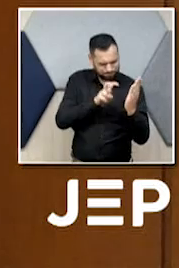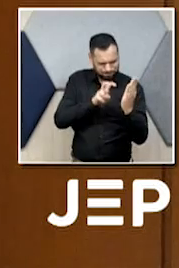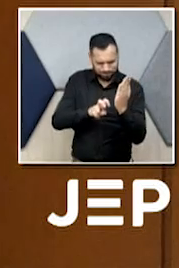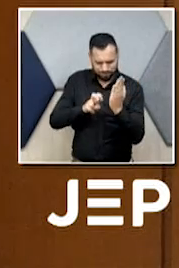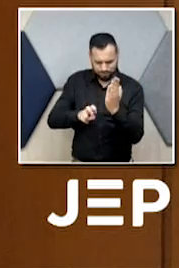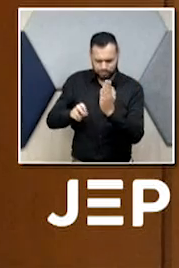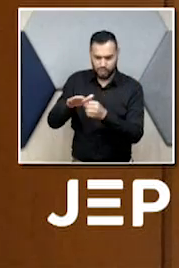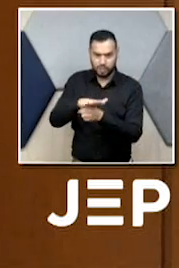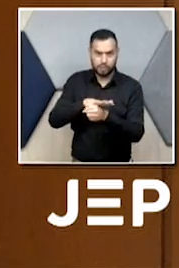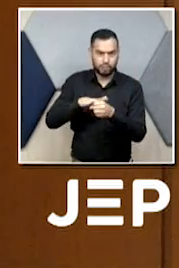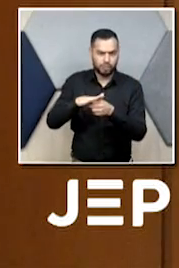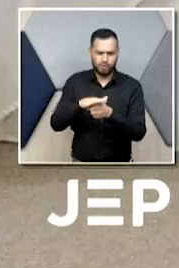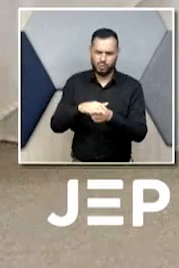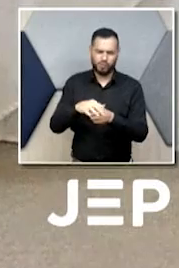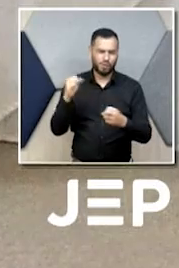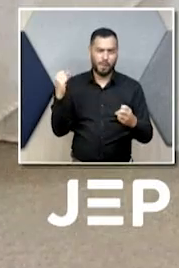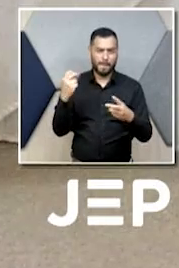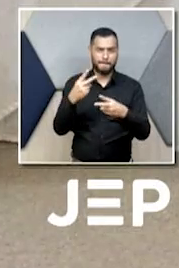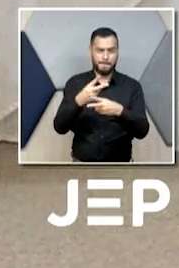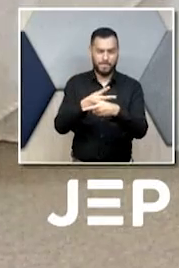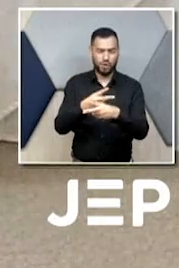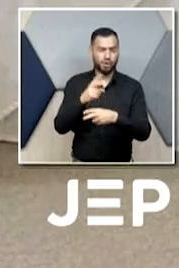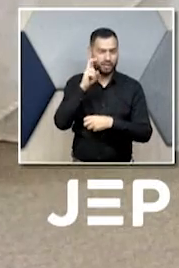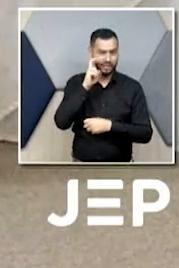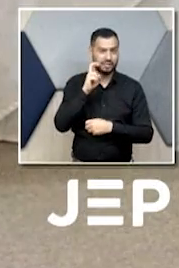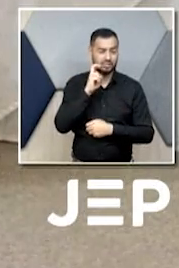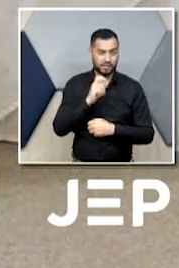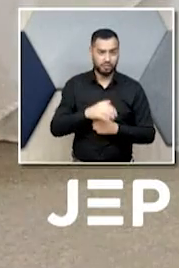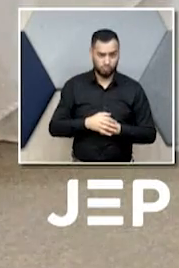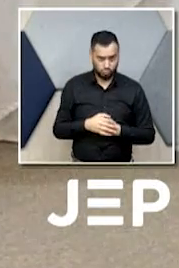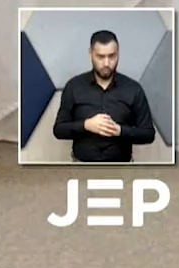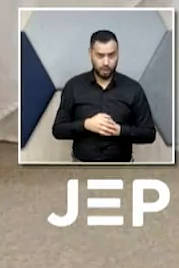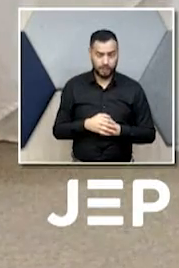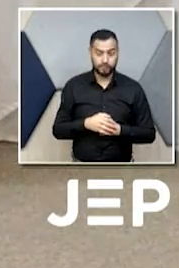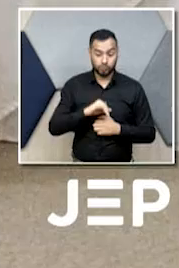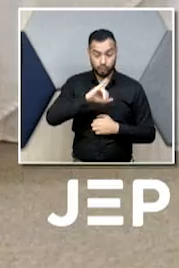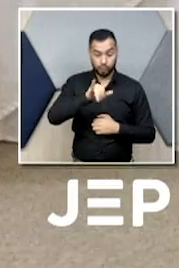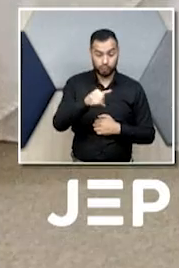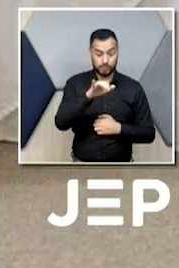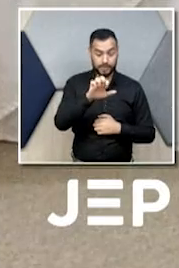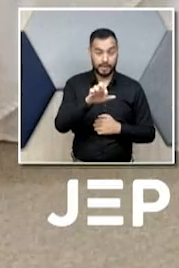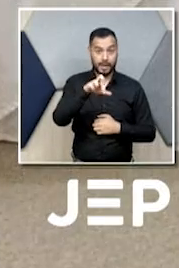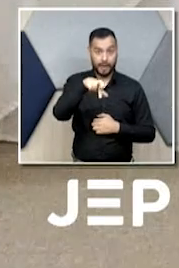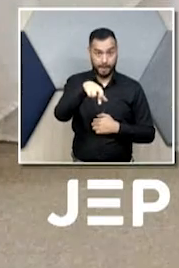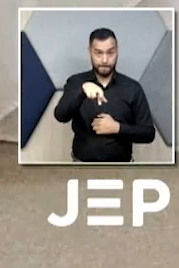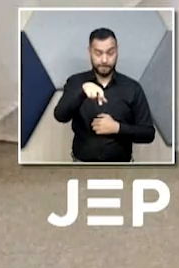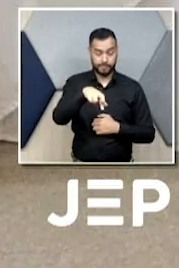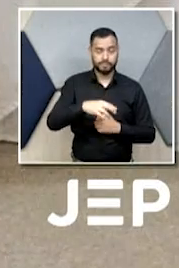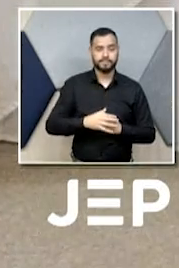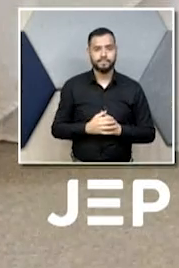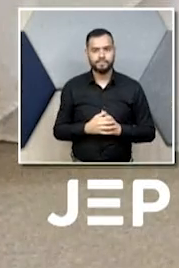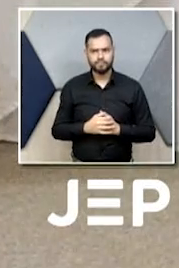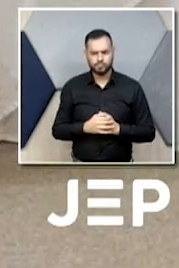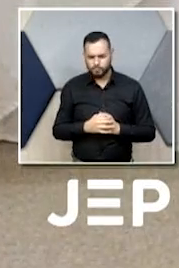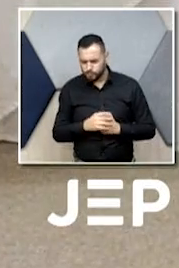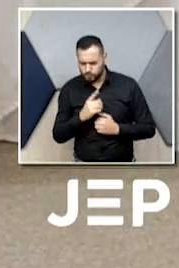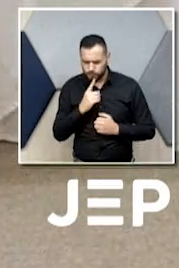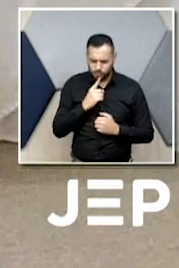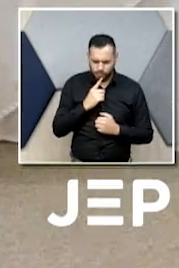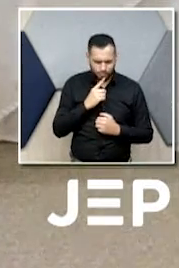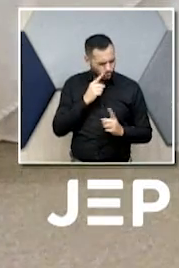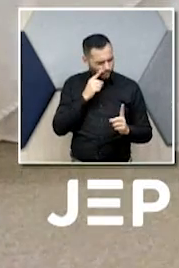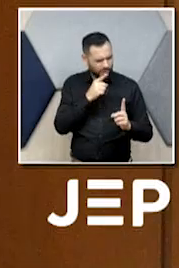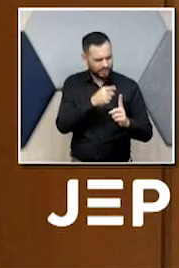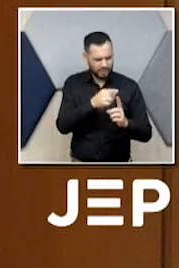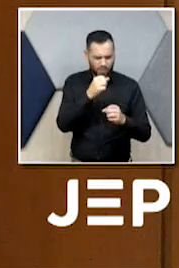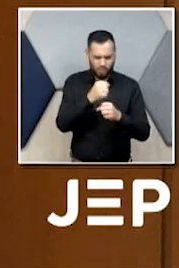violencia sexual, la Jurisdicción Especial para la Paz define su trabajo para los próximos